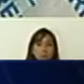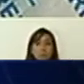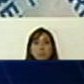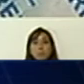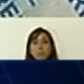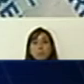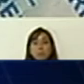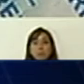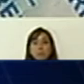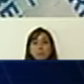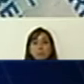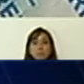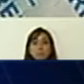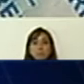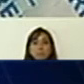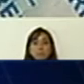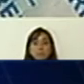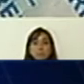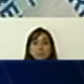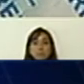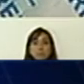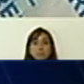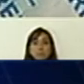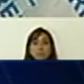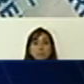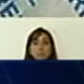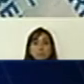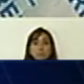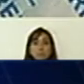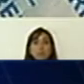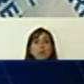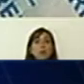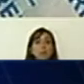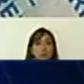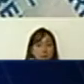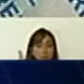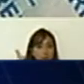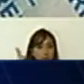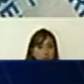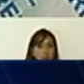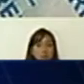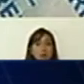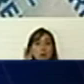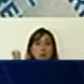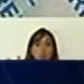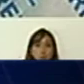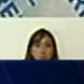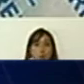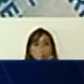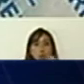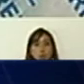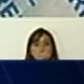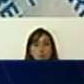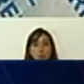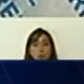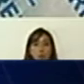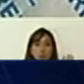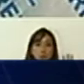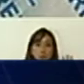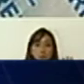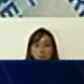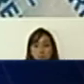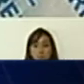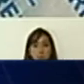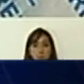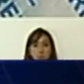Declaró nulo e inexistente mediante sentencia número 0006 de la misma Sala